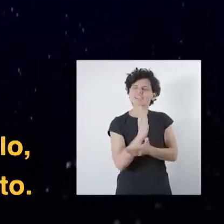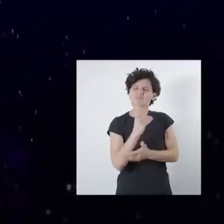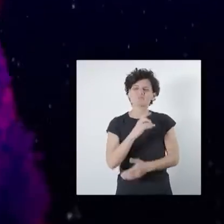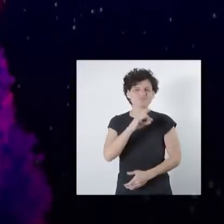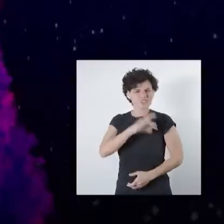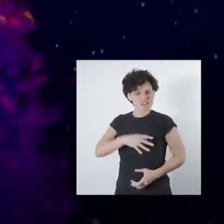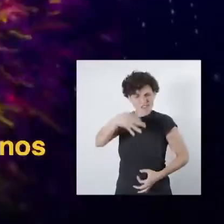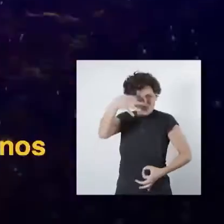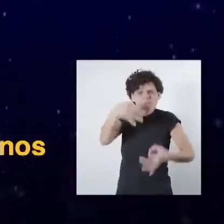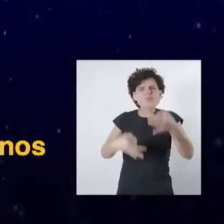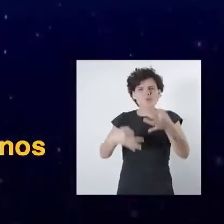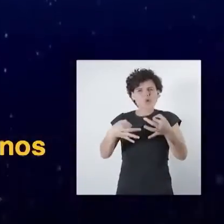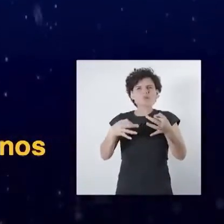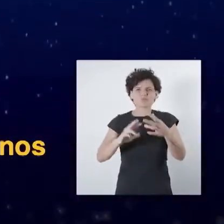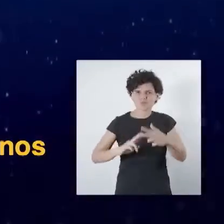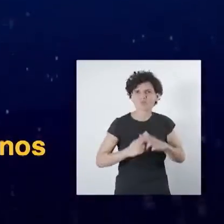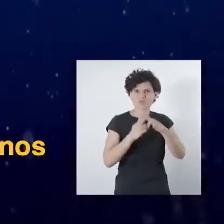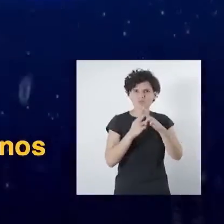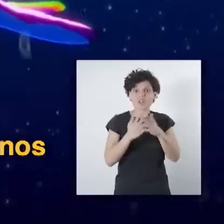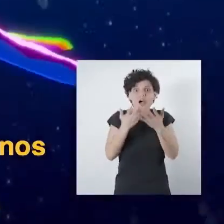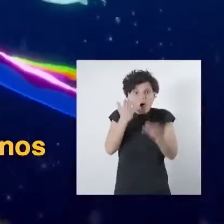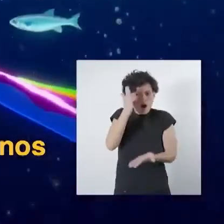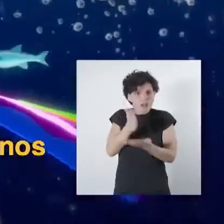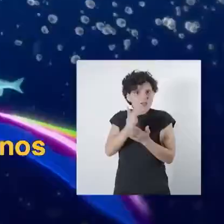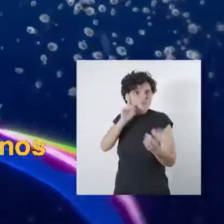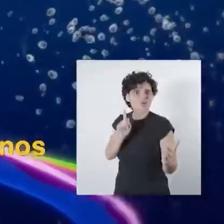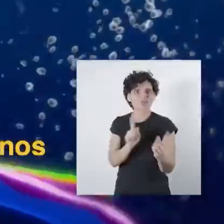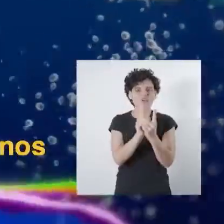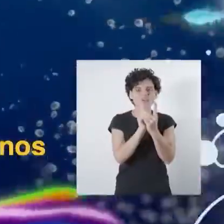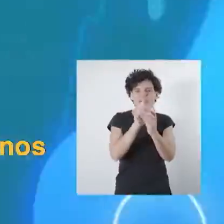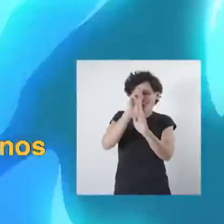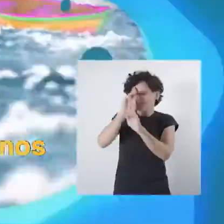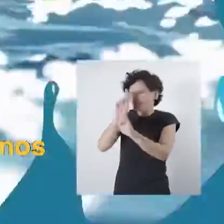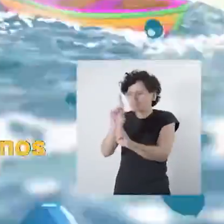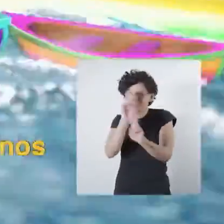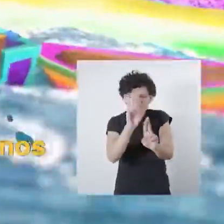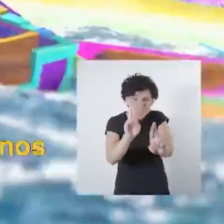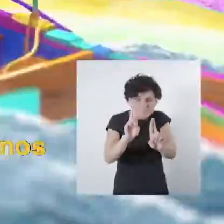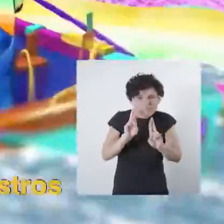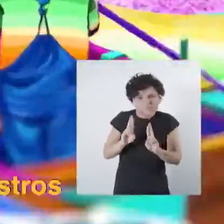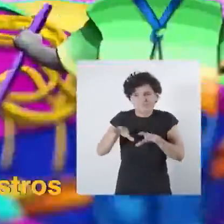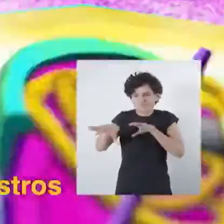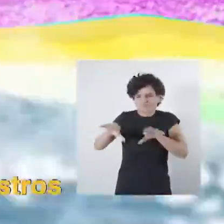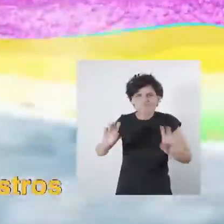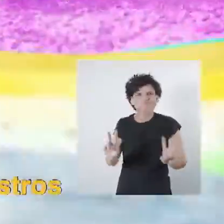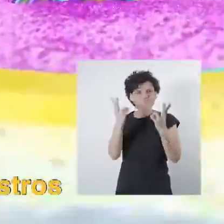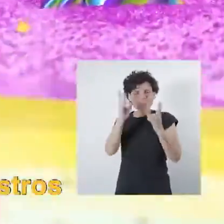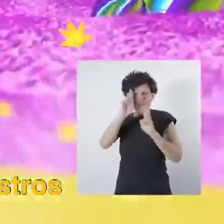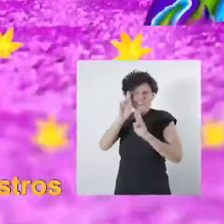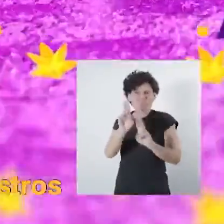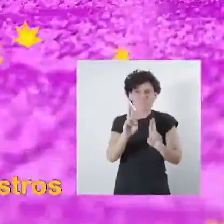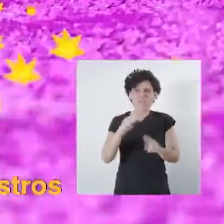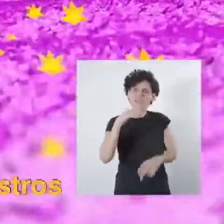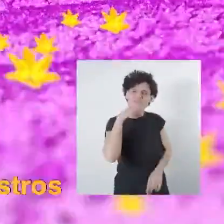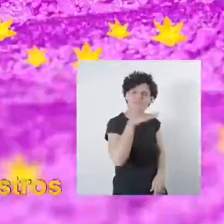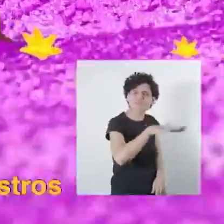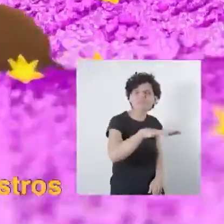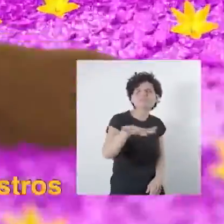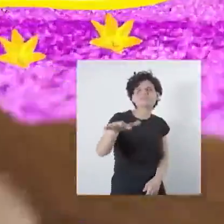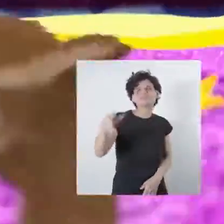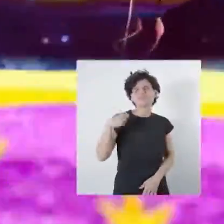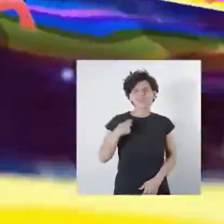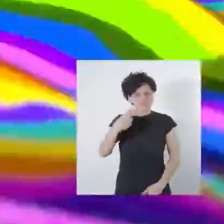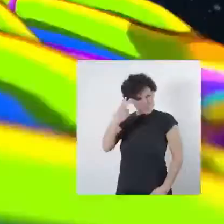país más justo. Es momento de encontrarnos, de respetarnos y respetar a todo ser vivo. De que nuestros paisajes vuelvan a ser